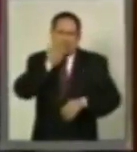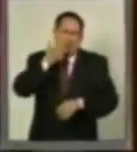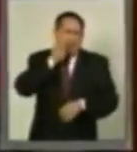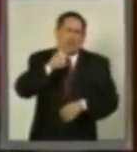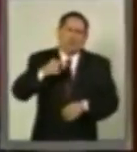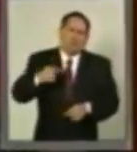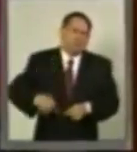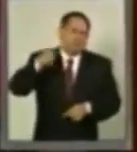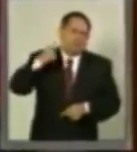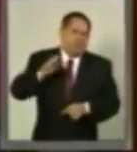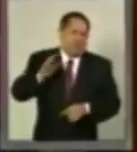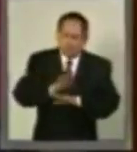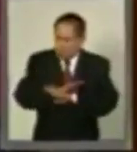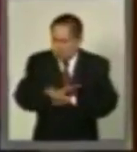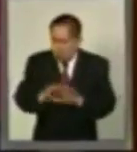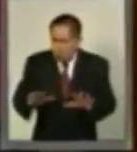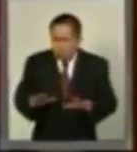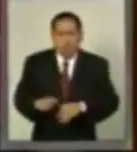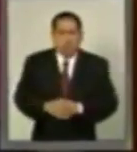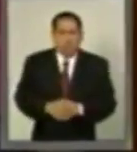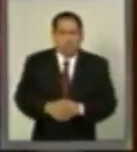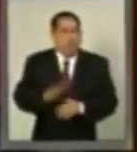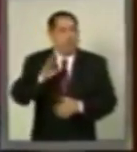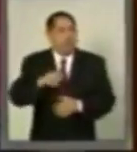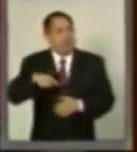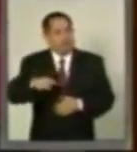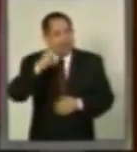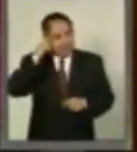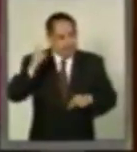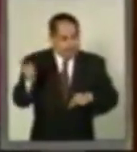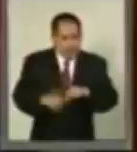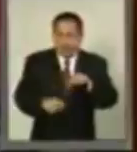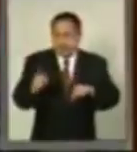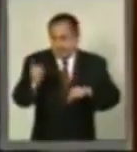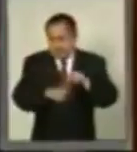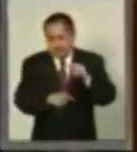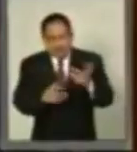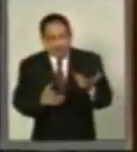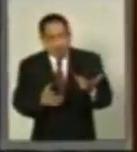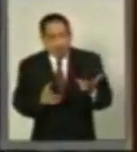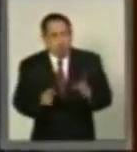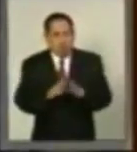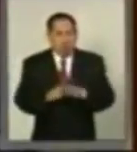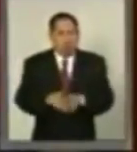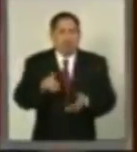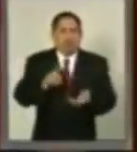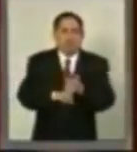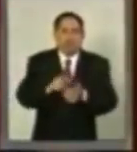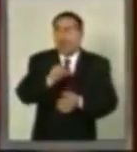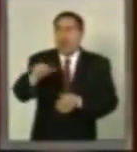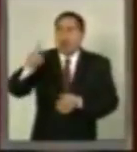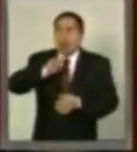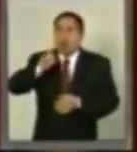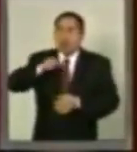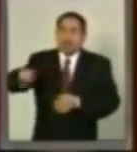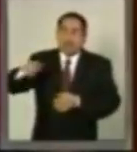todos. Y pareciera que para erradicar la violencia contra las mujeres solo le corresponde a las